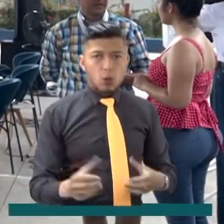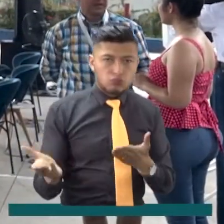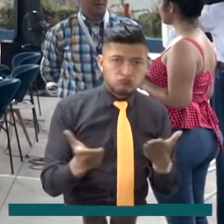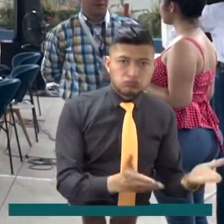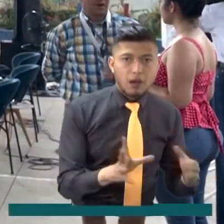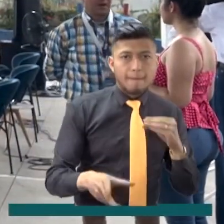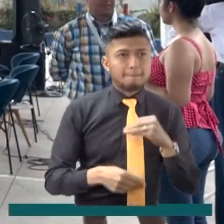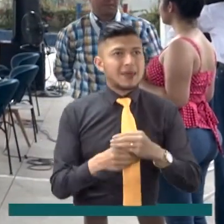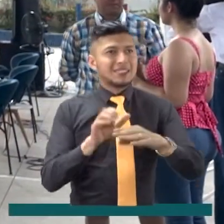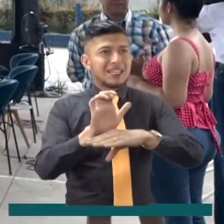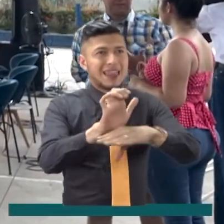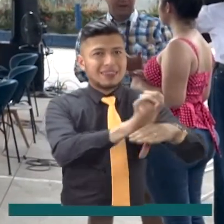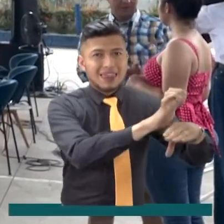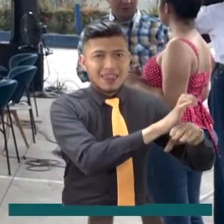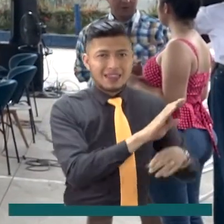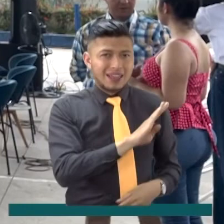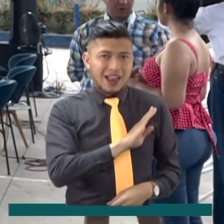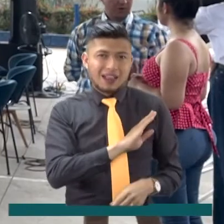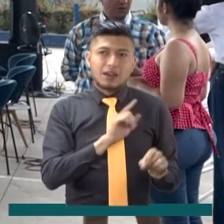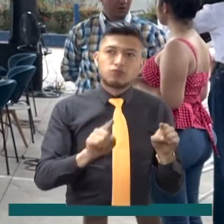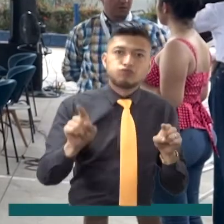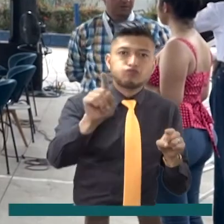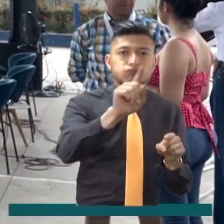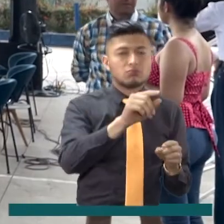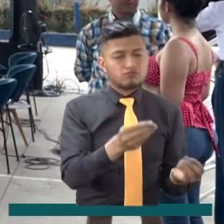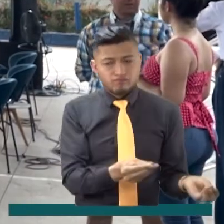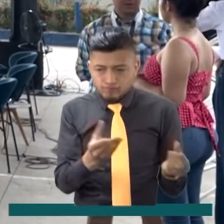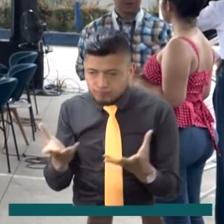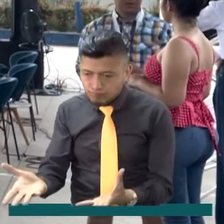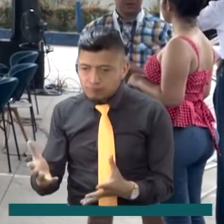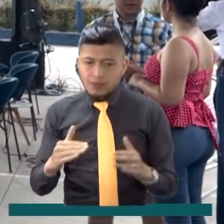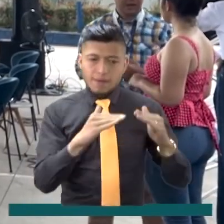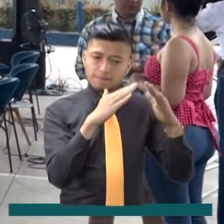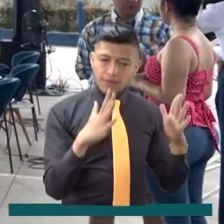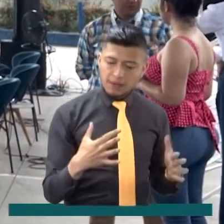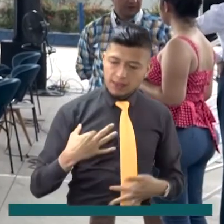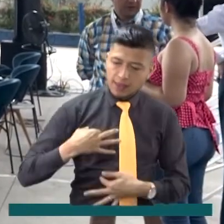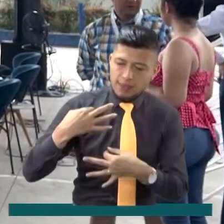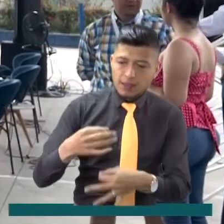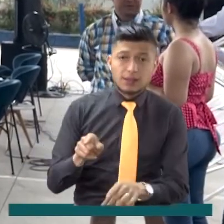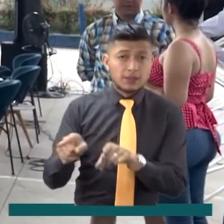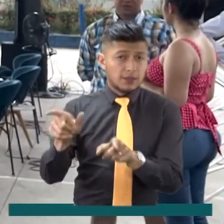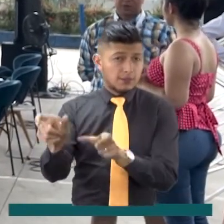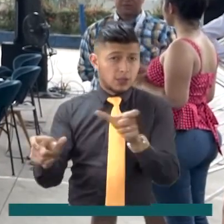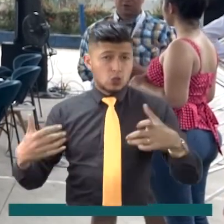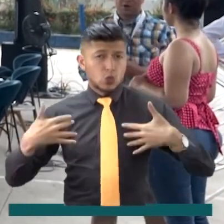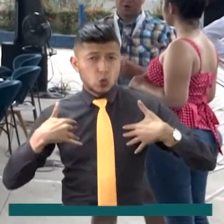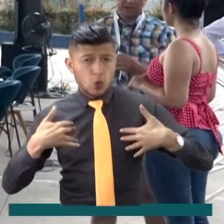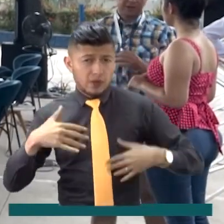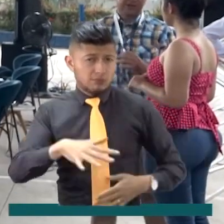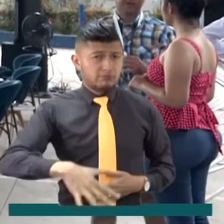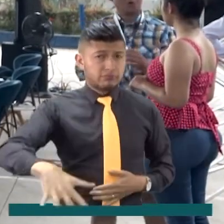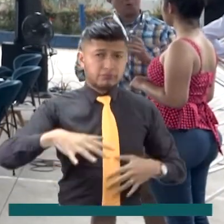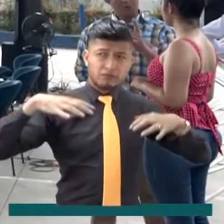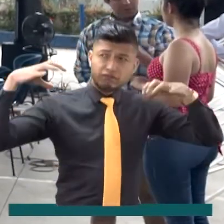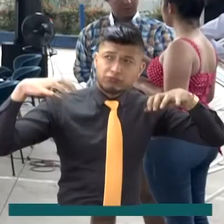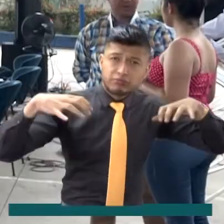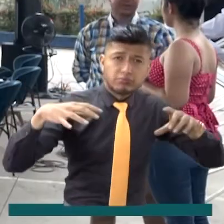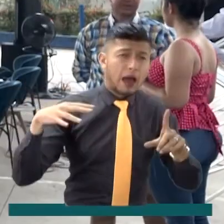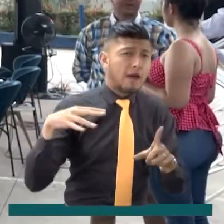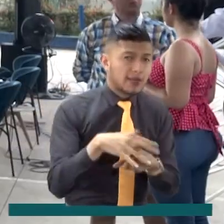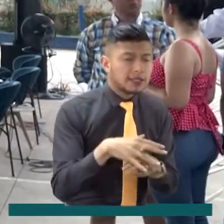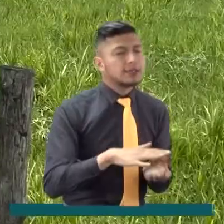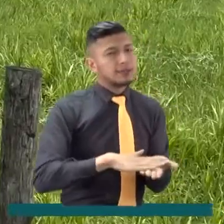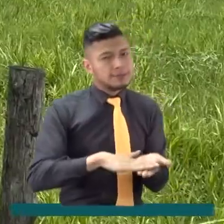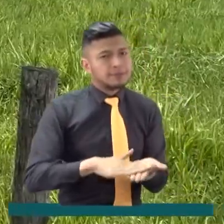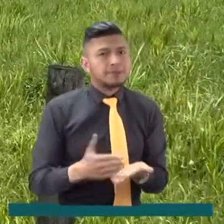también esfuerzos con otras entidades territoriales para poder llevarle vivienda y hábitat para la dignidad a estas personas que tanto han sufrido en esas olas